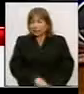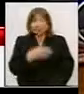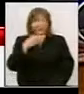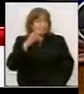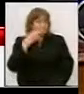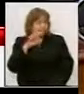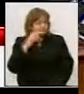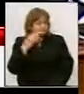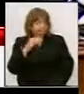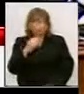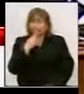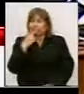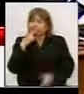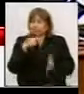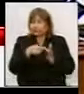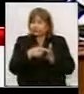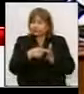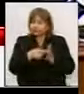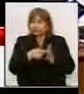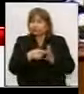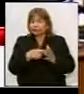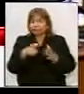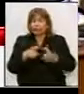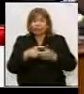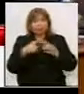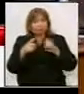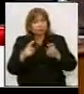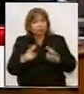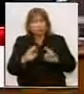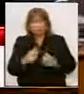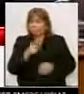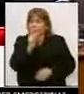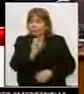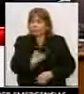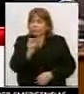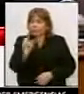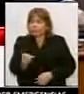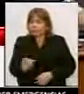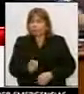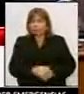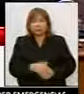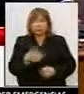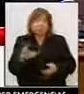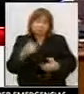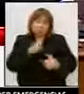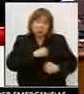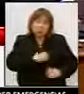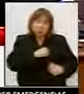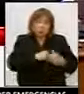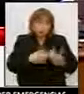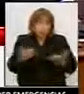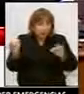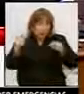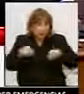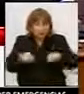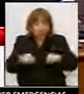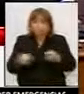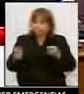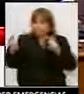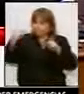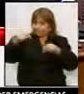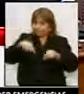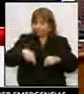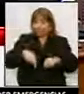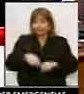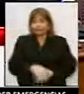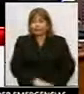siempre, chay, Hatun, Camachico, Joruna, Conaja, incluso Yuyacuspanco, Jamonco. Jamonco,